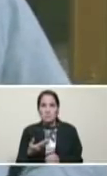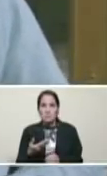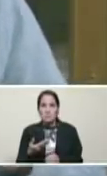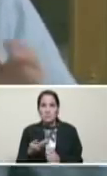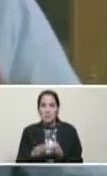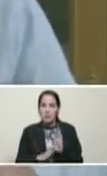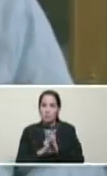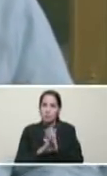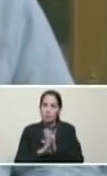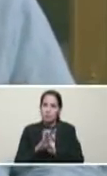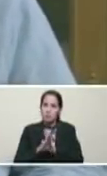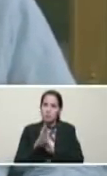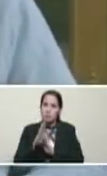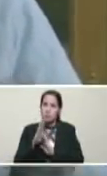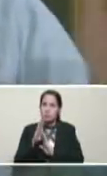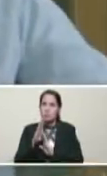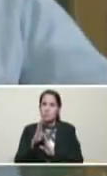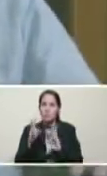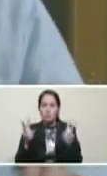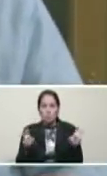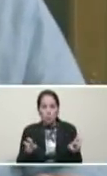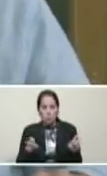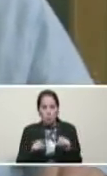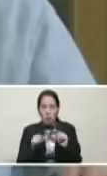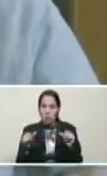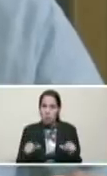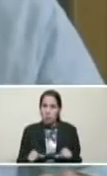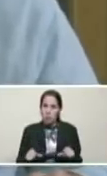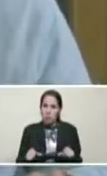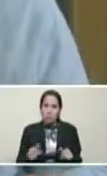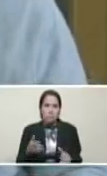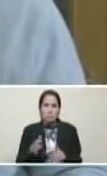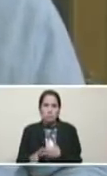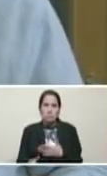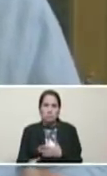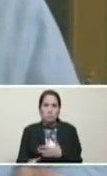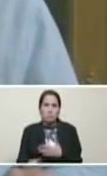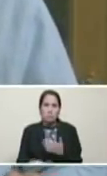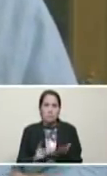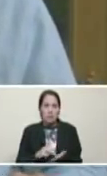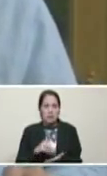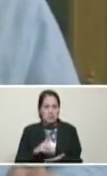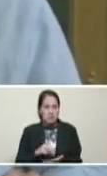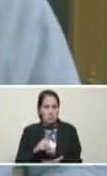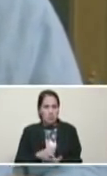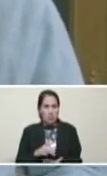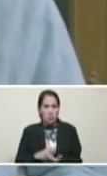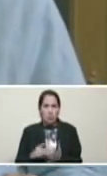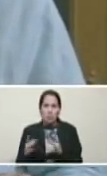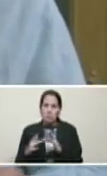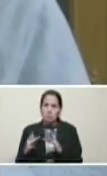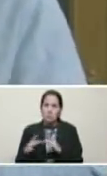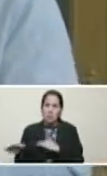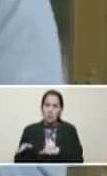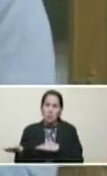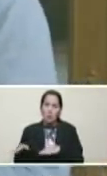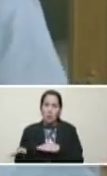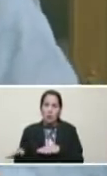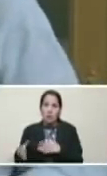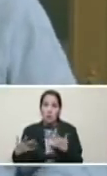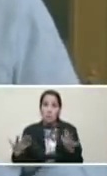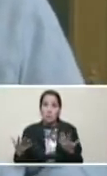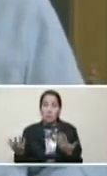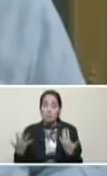la presencia de nuevos actores como los muchachos que usted acaba de ver ahora el pase escoger es la incorporación